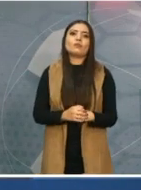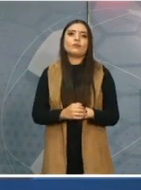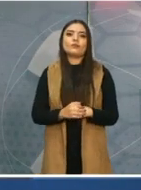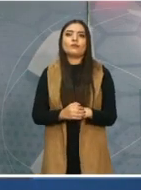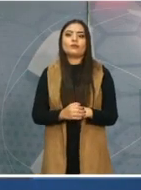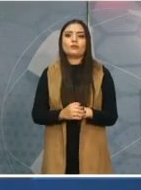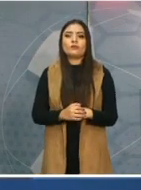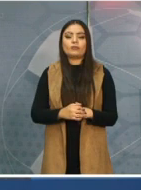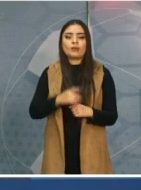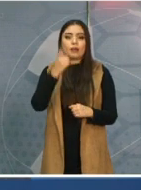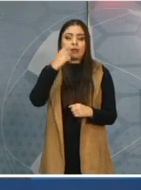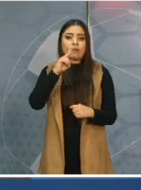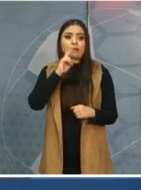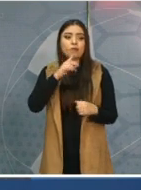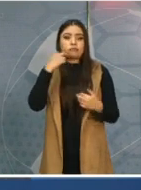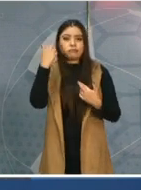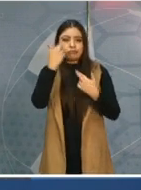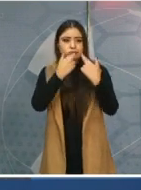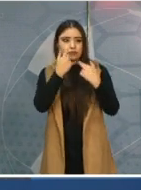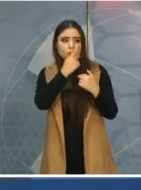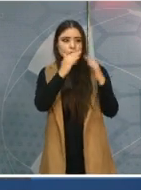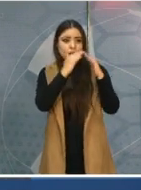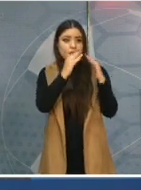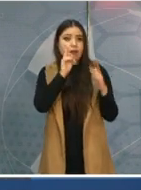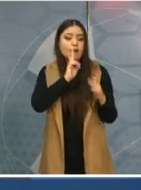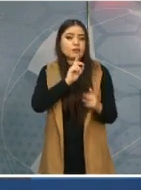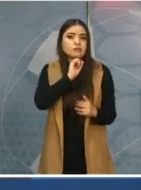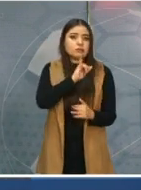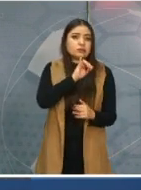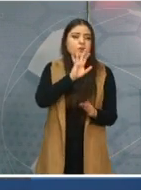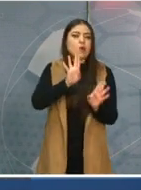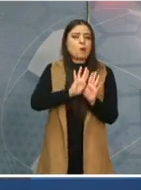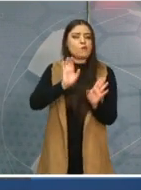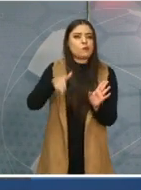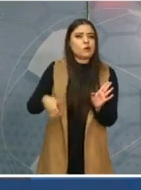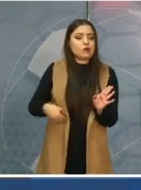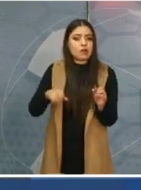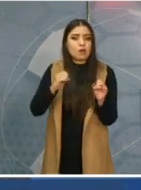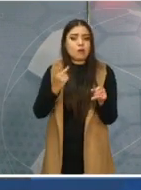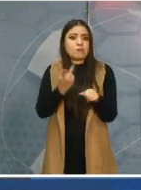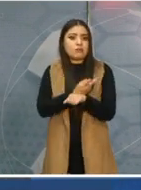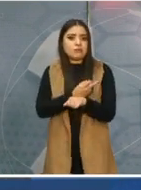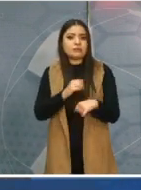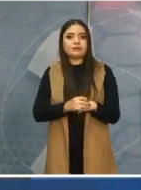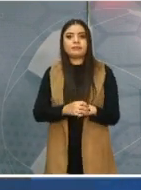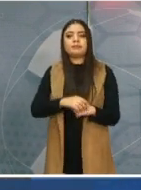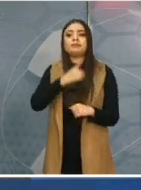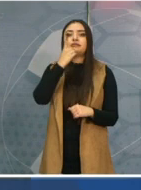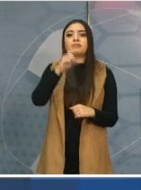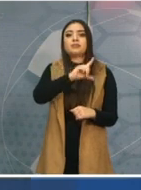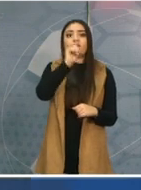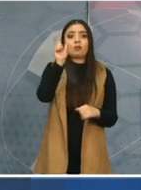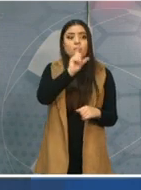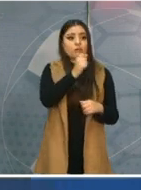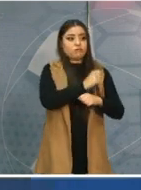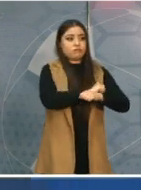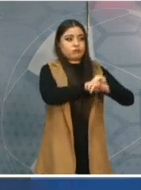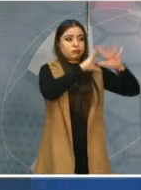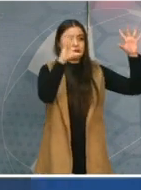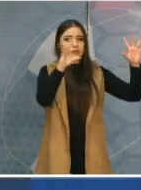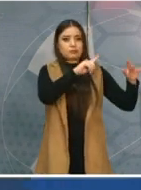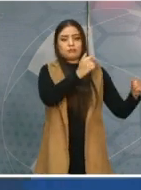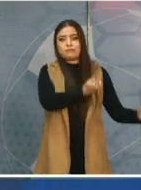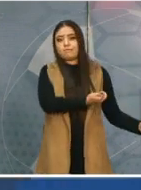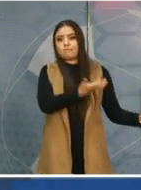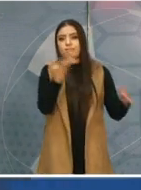den a conocer este dictamen sostuvo que el funcionario estatal luego de la explosión fue llevado de urgencia primero a lista de ángel y